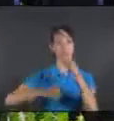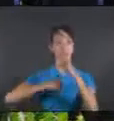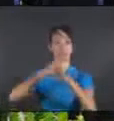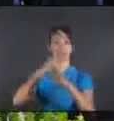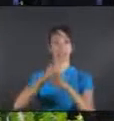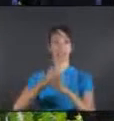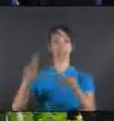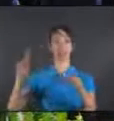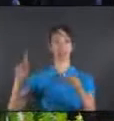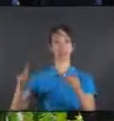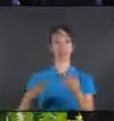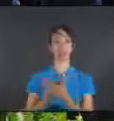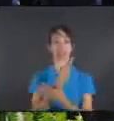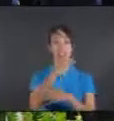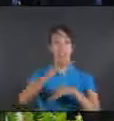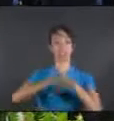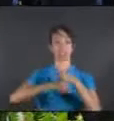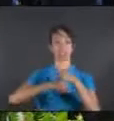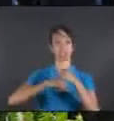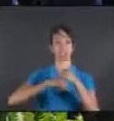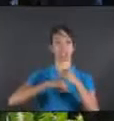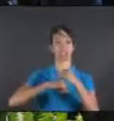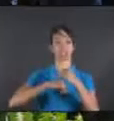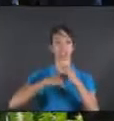de la enseñanza de paz.